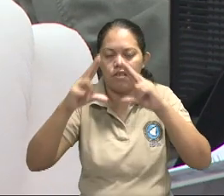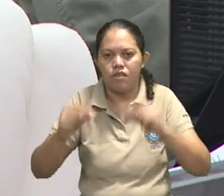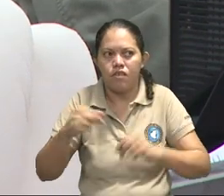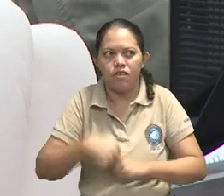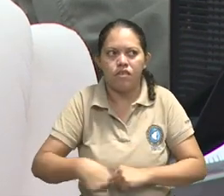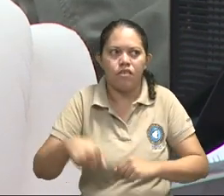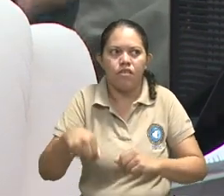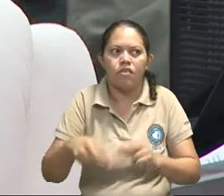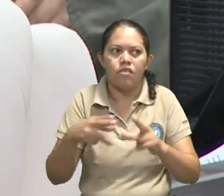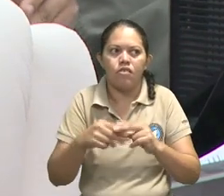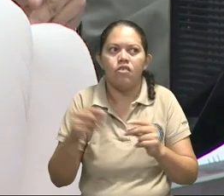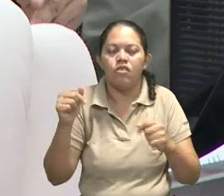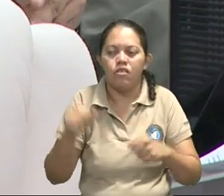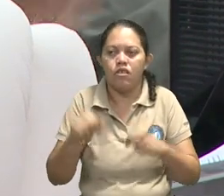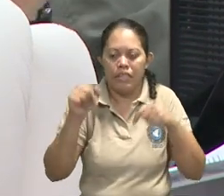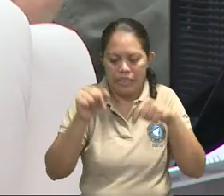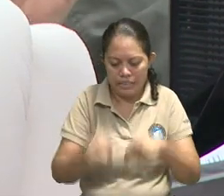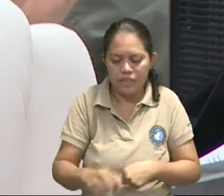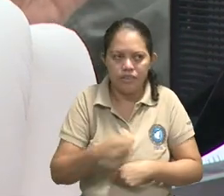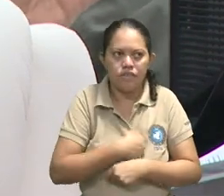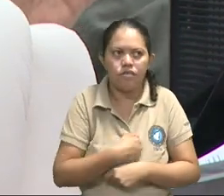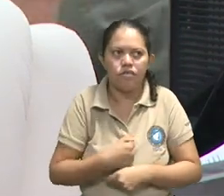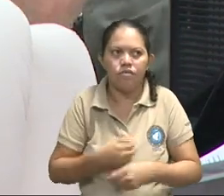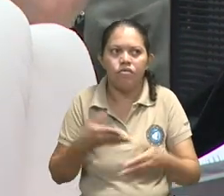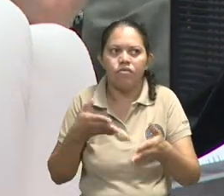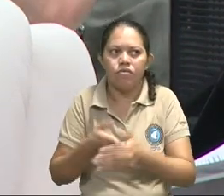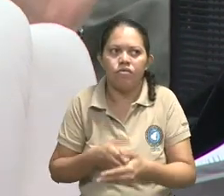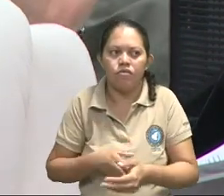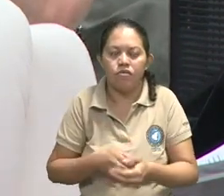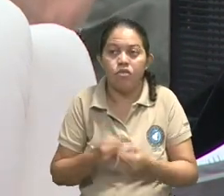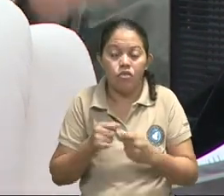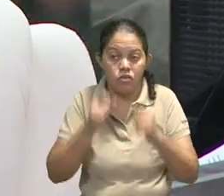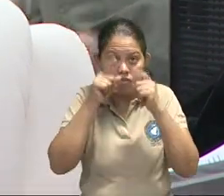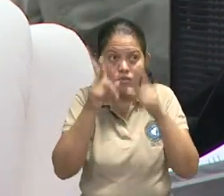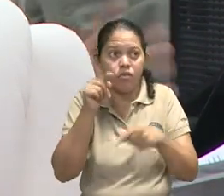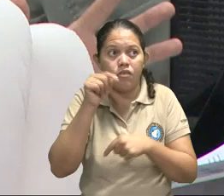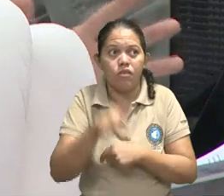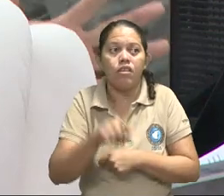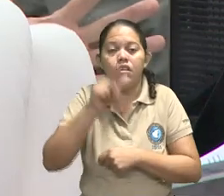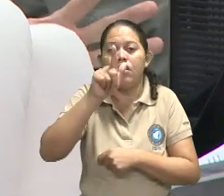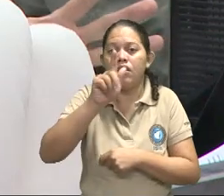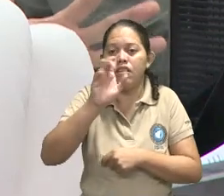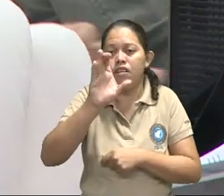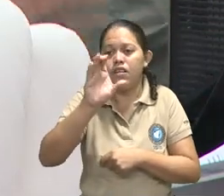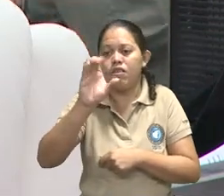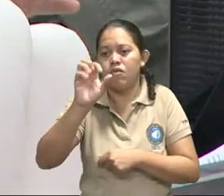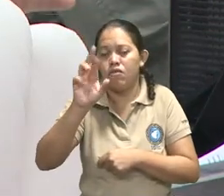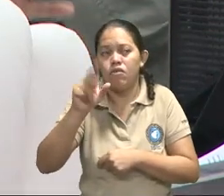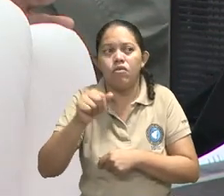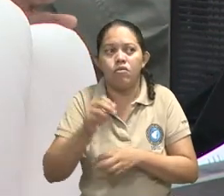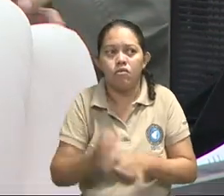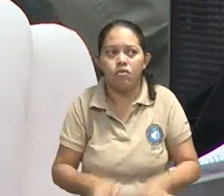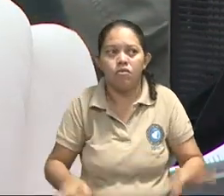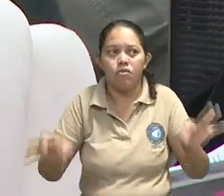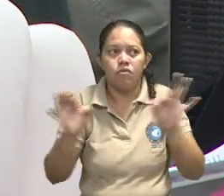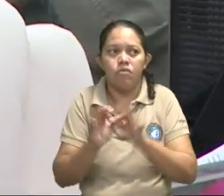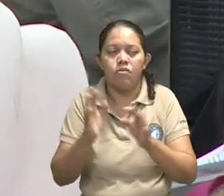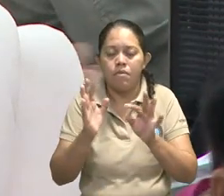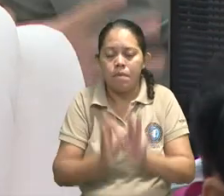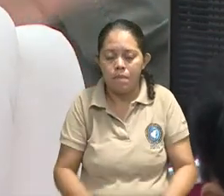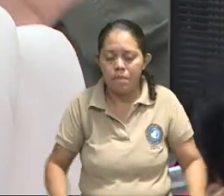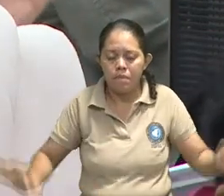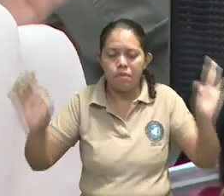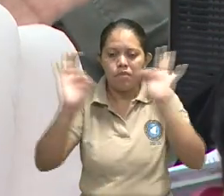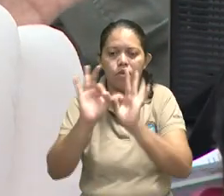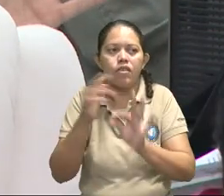los nicaragüenses, donde está despuntando, y no me sorprende, Telcor. Creo que es la mejor